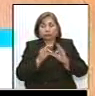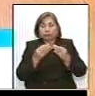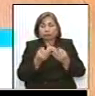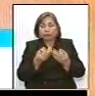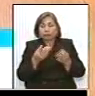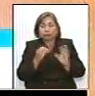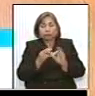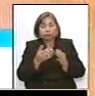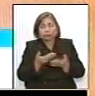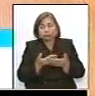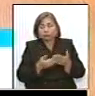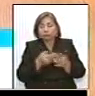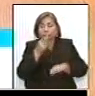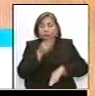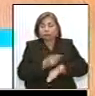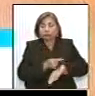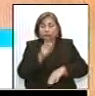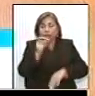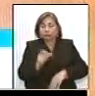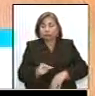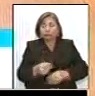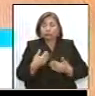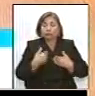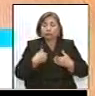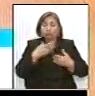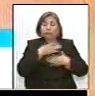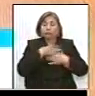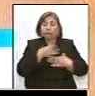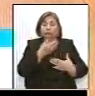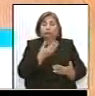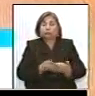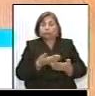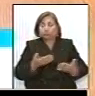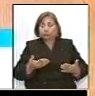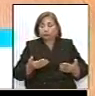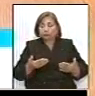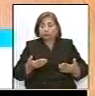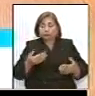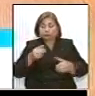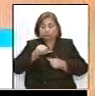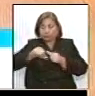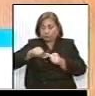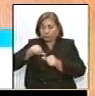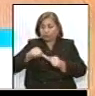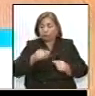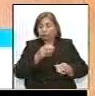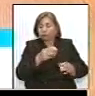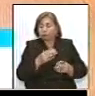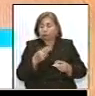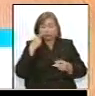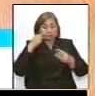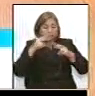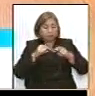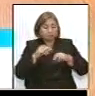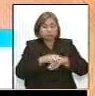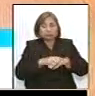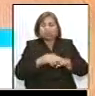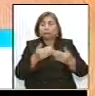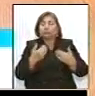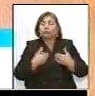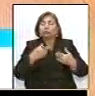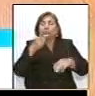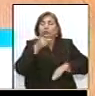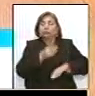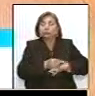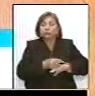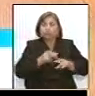denunciante o con el denunciado. C. Tener conflicto de intereses con los hechos materias involucradas en la investigación. D. Cuando sean quienes han denunciado el hecho,